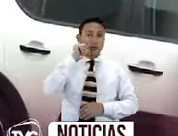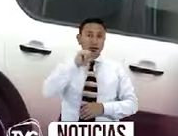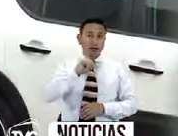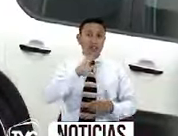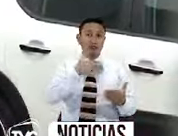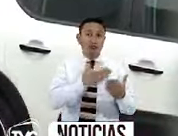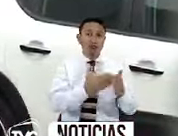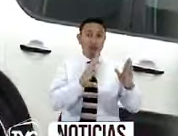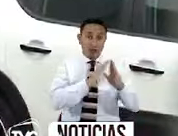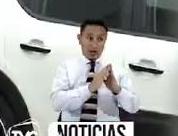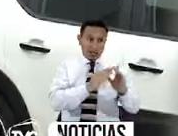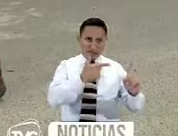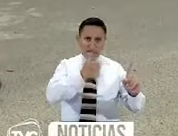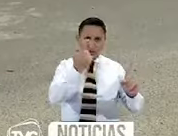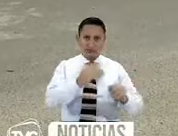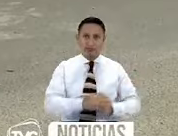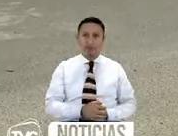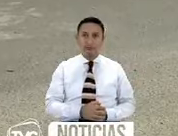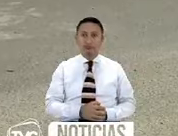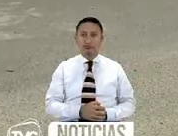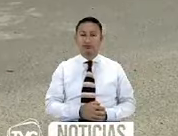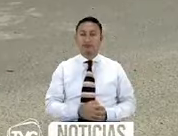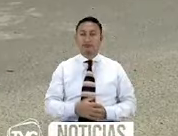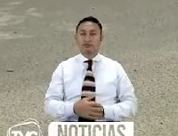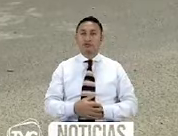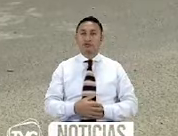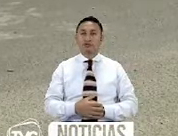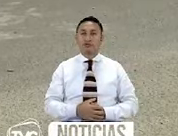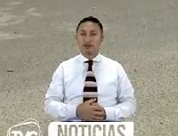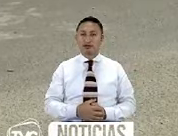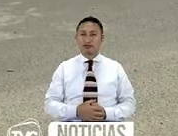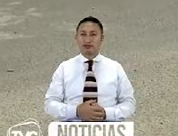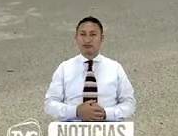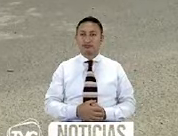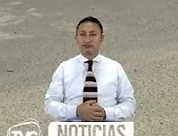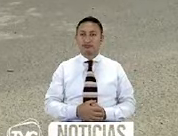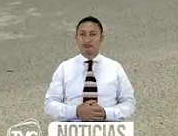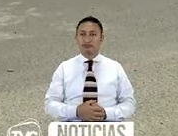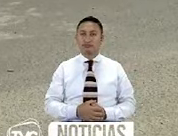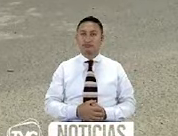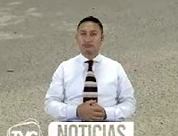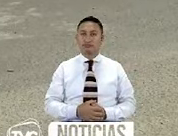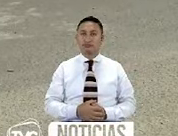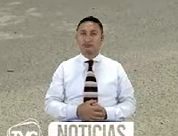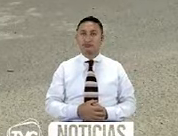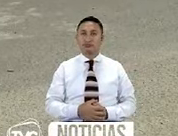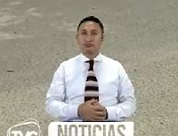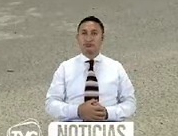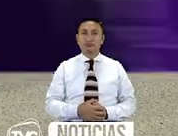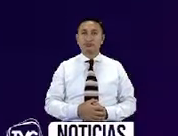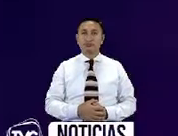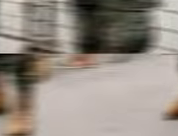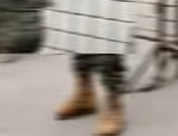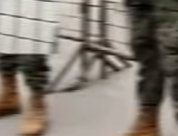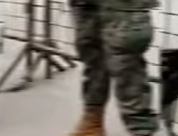fue victimado. Con cámaras de Eduardo García desde la provincia de Manabí, informó Wendy Delgado.